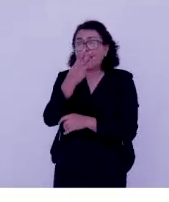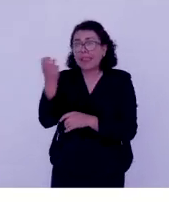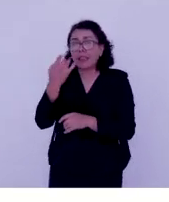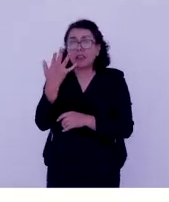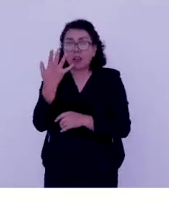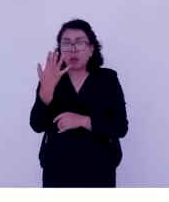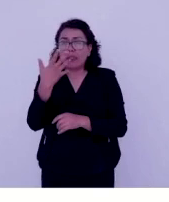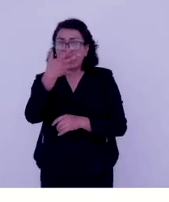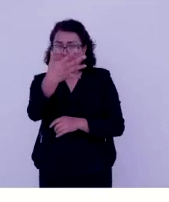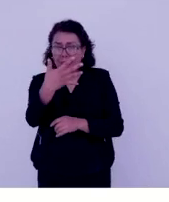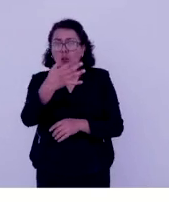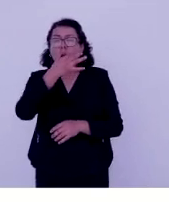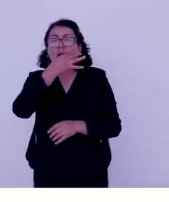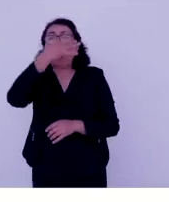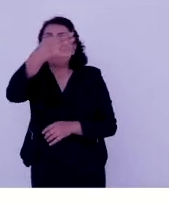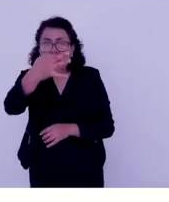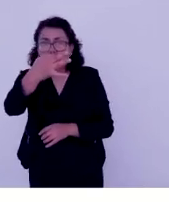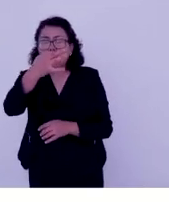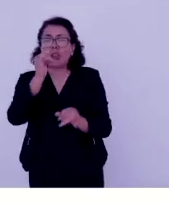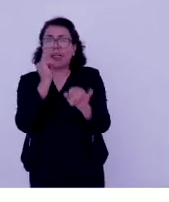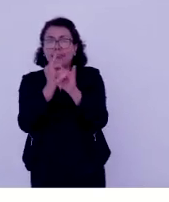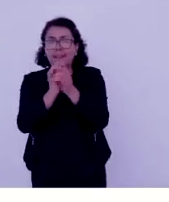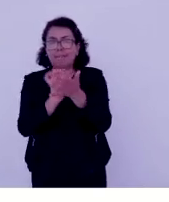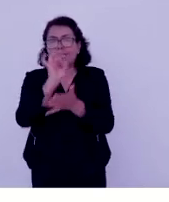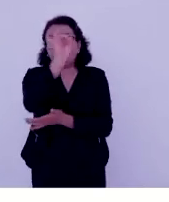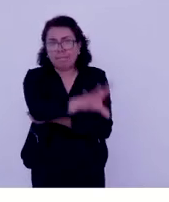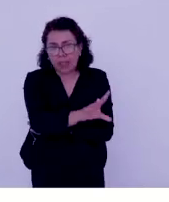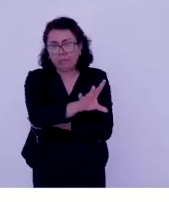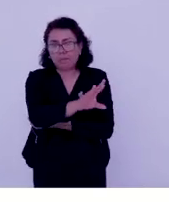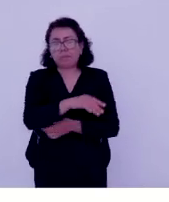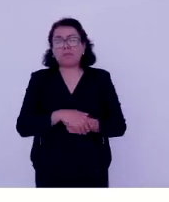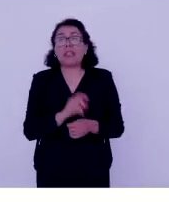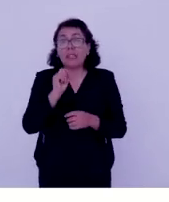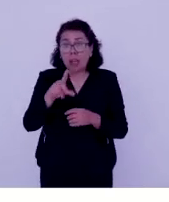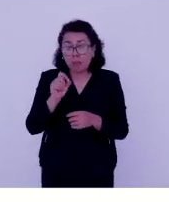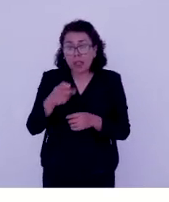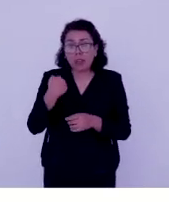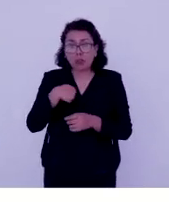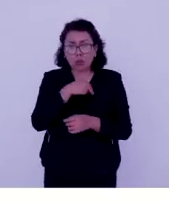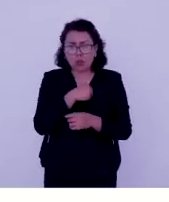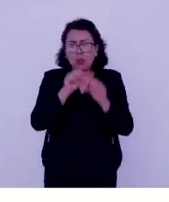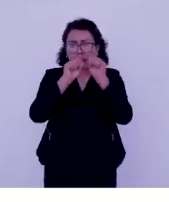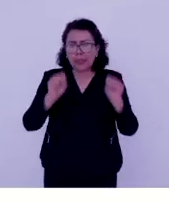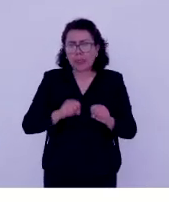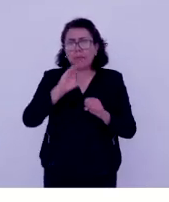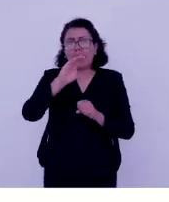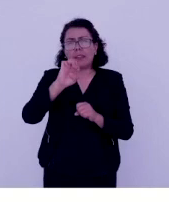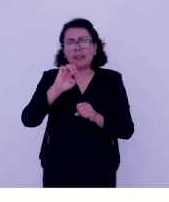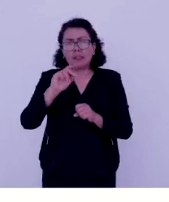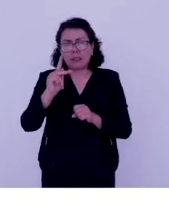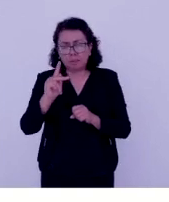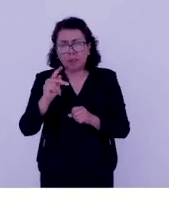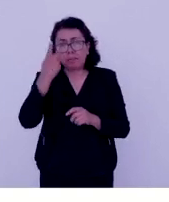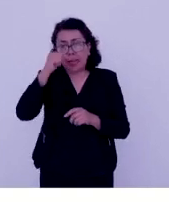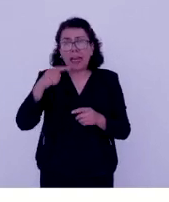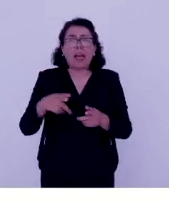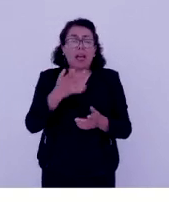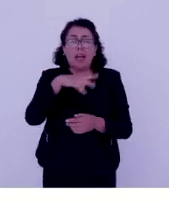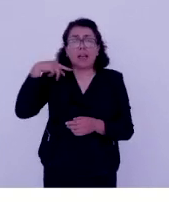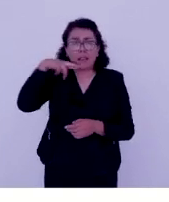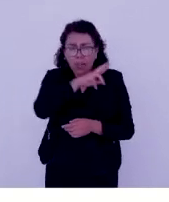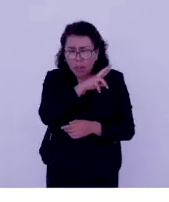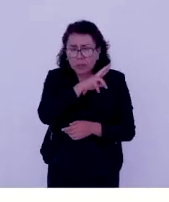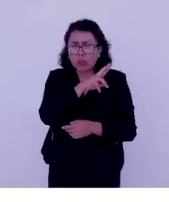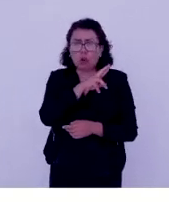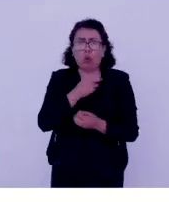notificaciones de forma electrónica inventamos el sistema ser para simplificar y agilizar el proceso de